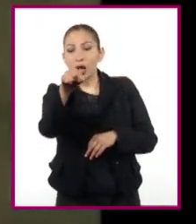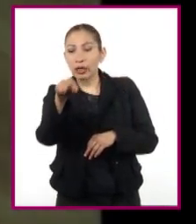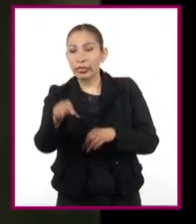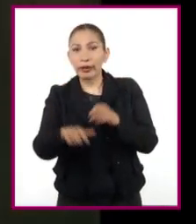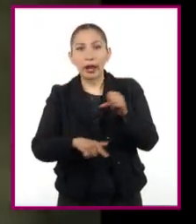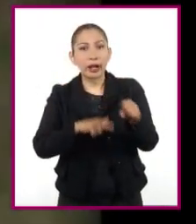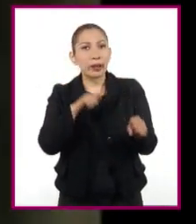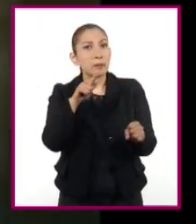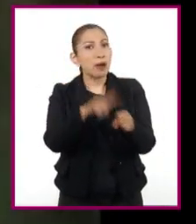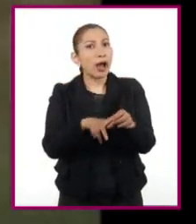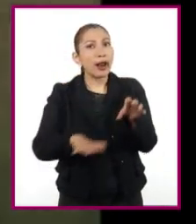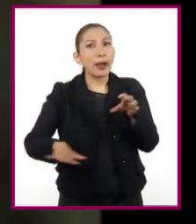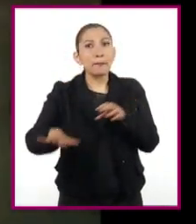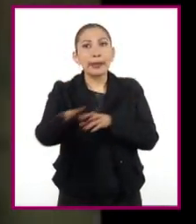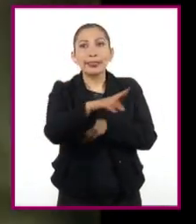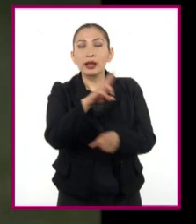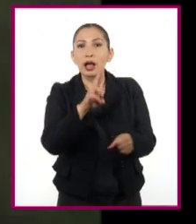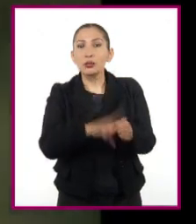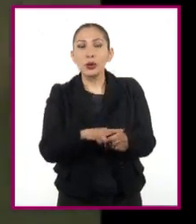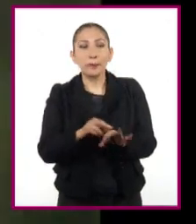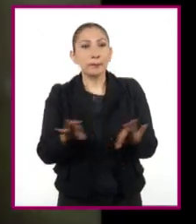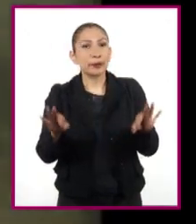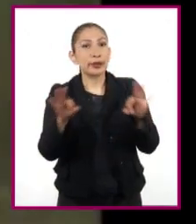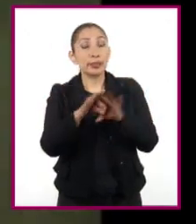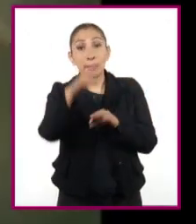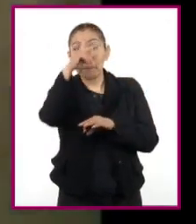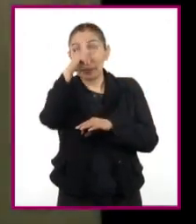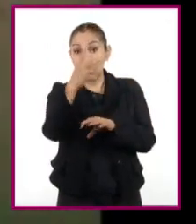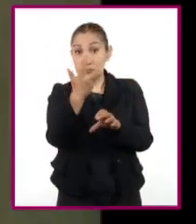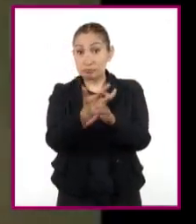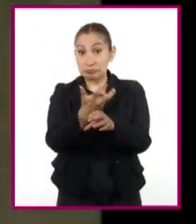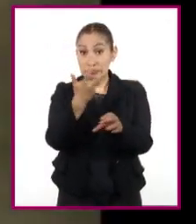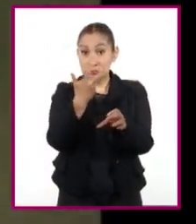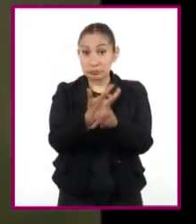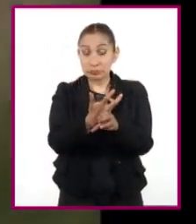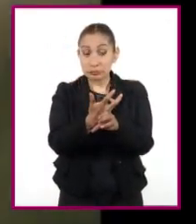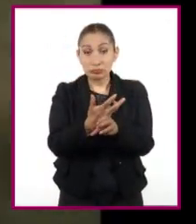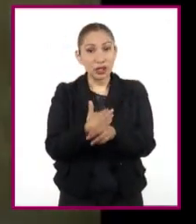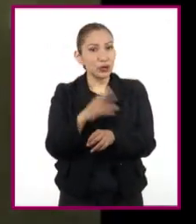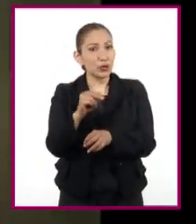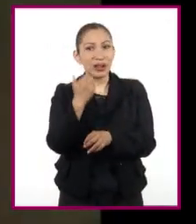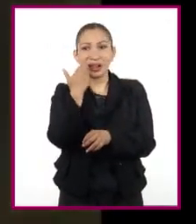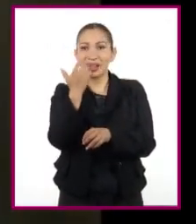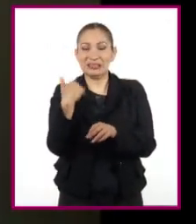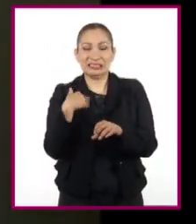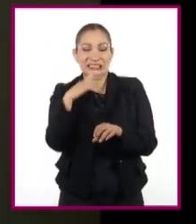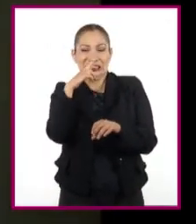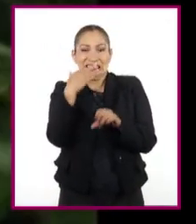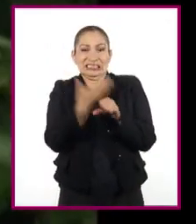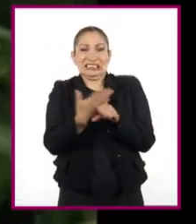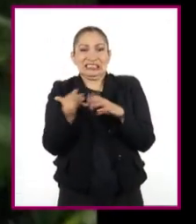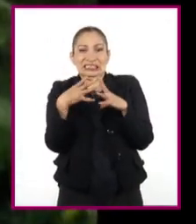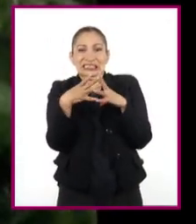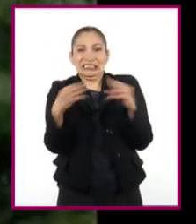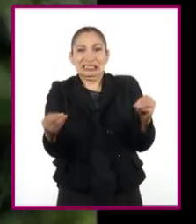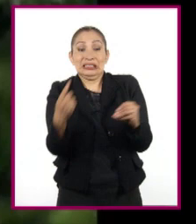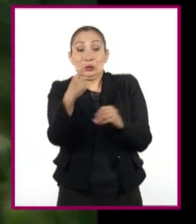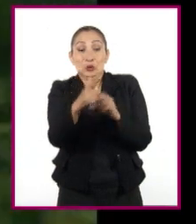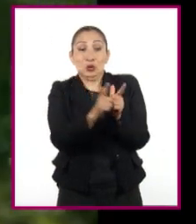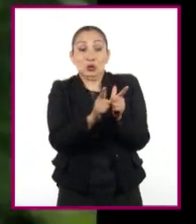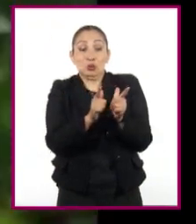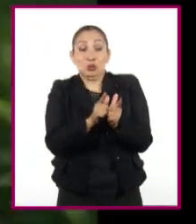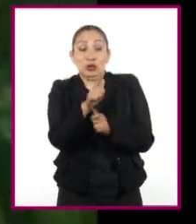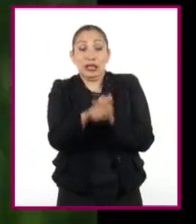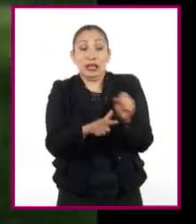las especies en el medio silvestre. México y Estados Unidos ya no quisieron ser los responsables de la extinción de una